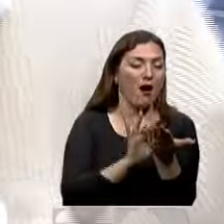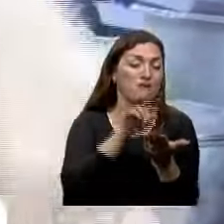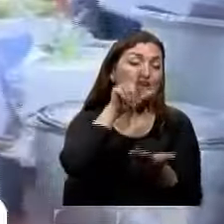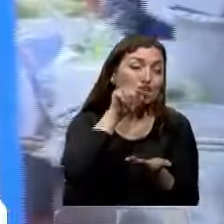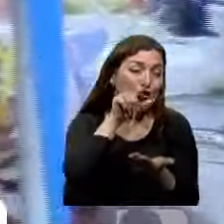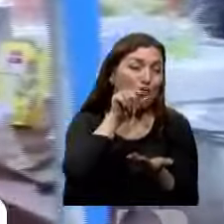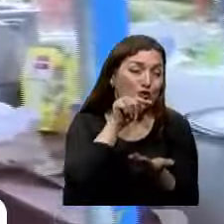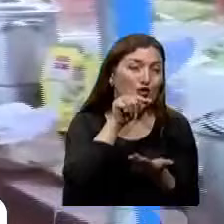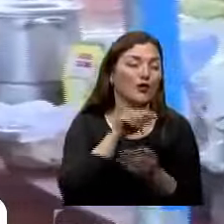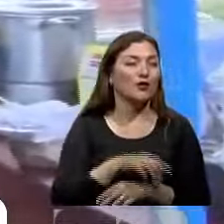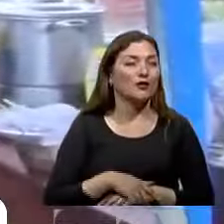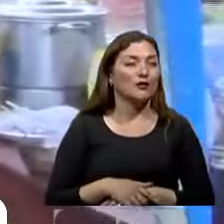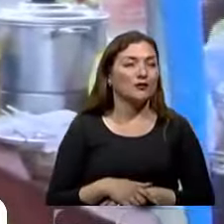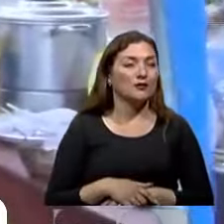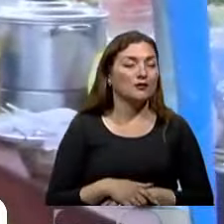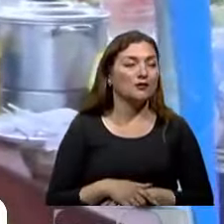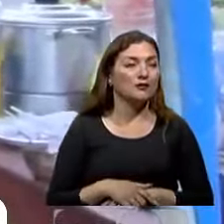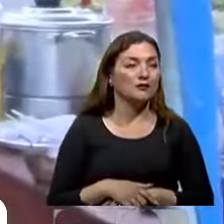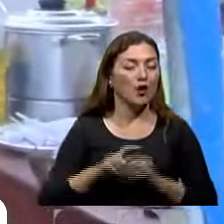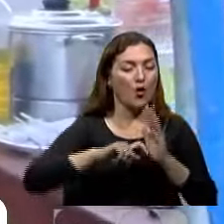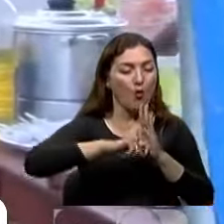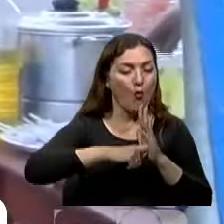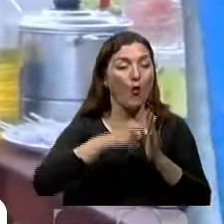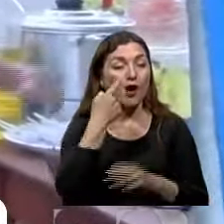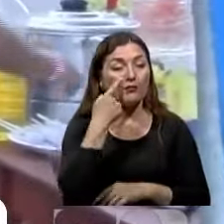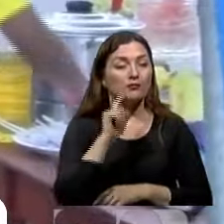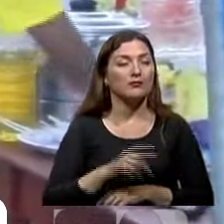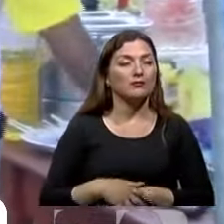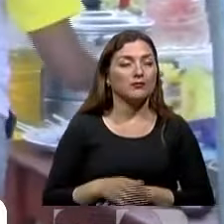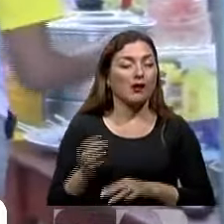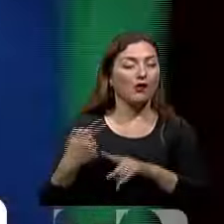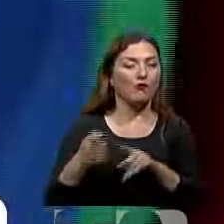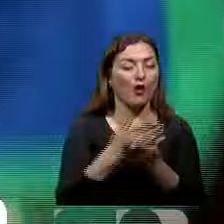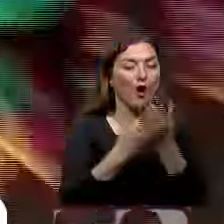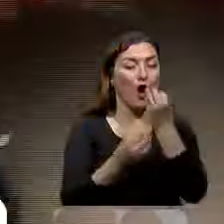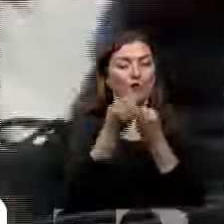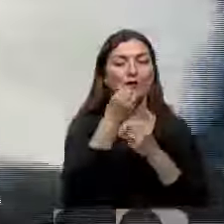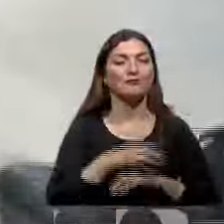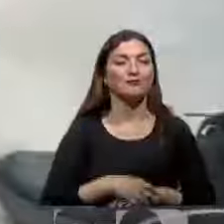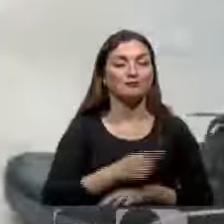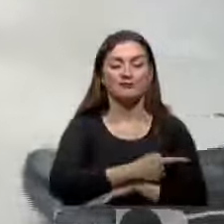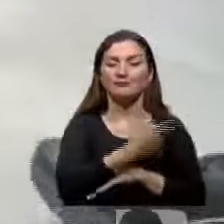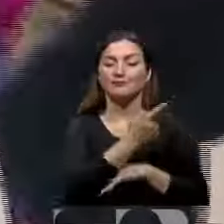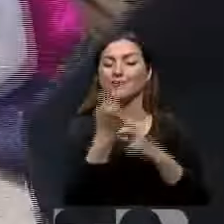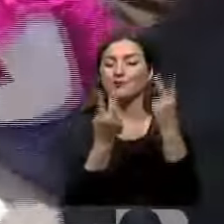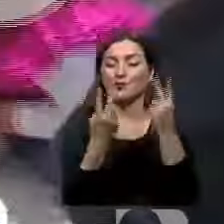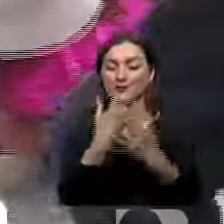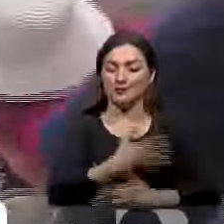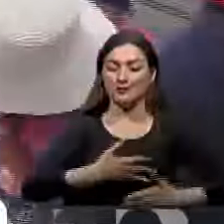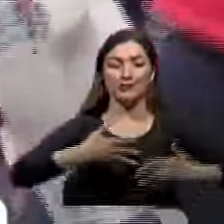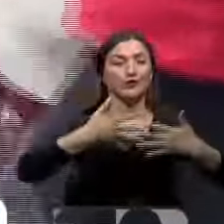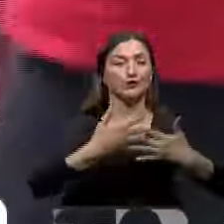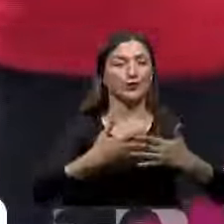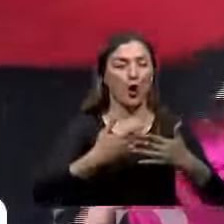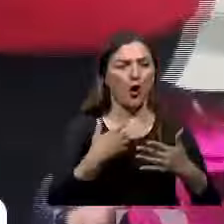pollo y también tenemos por acá cuyes, tenemos variedad de gastronomía. Durante el día los visitantes disfrutaron de la carrera